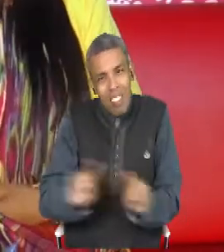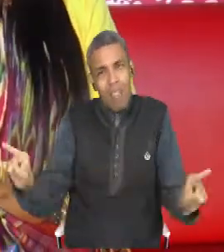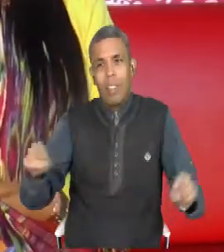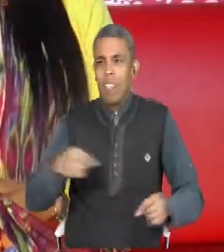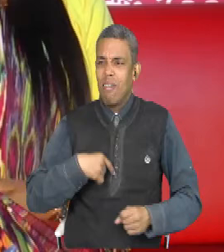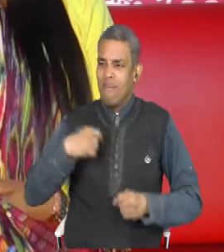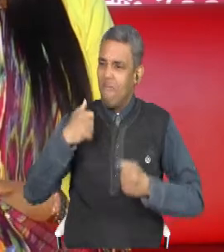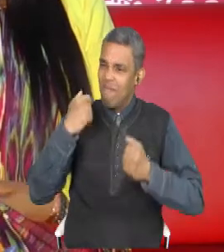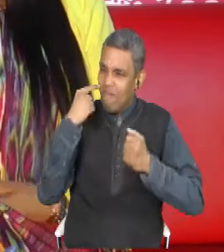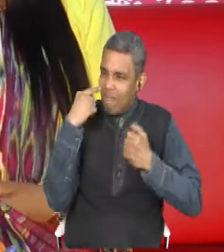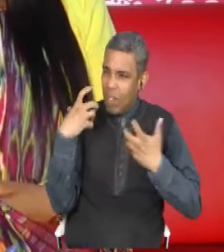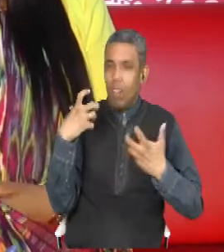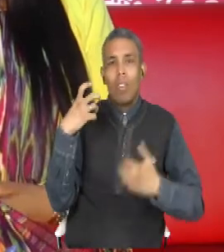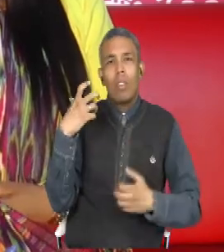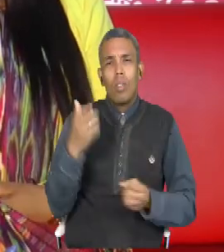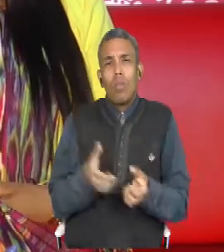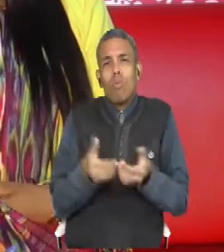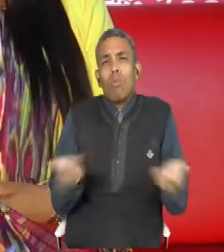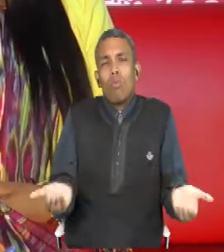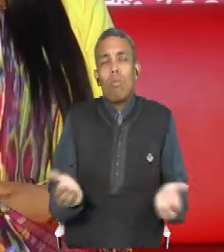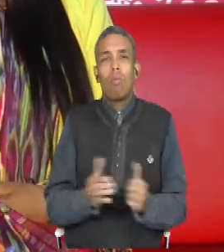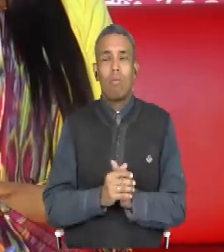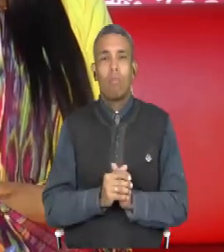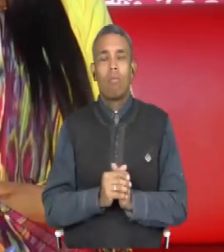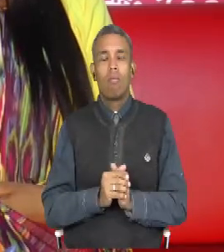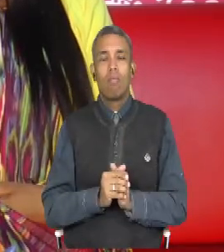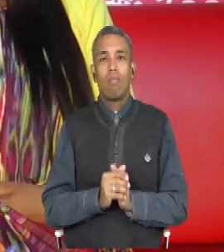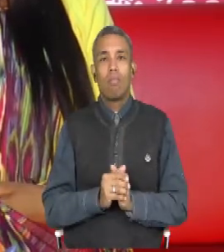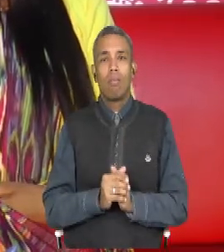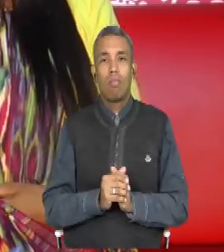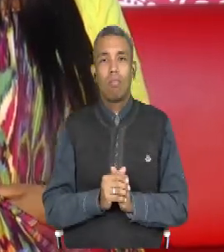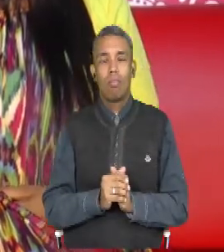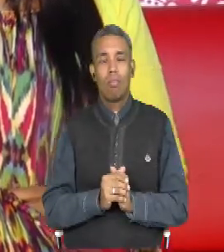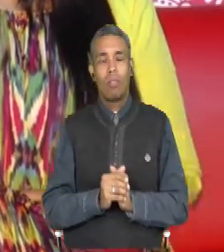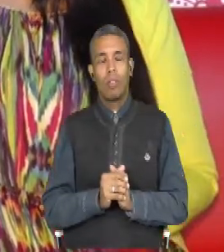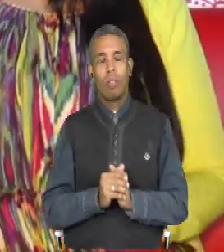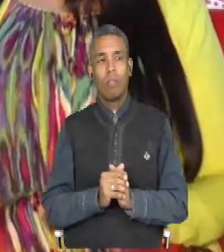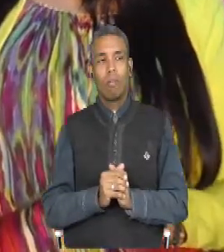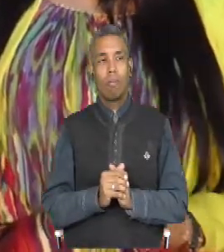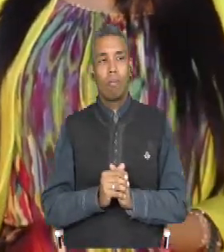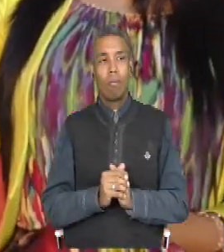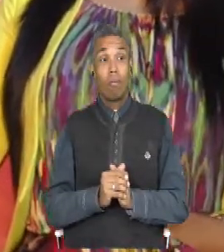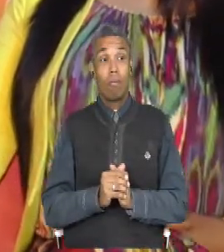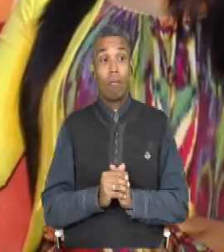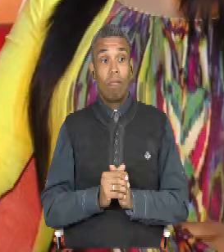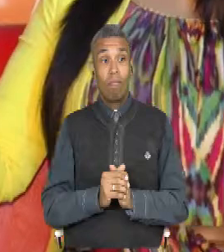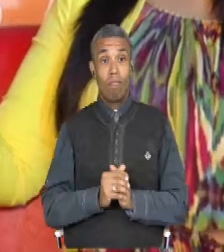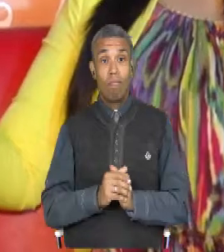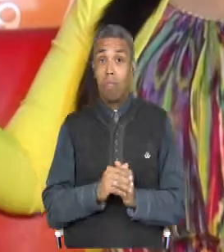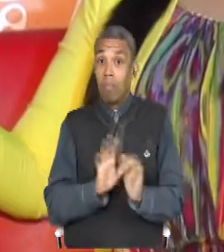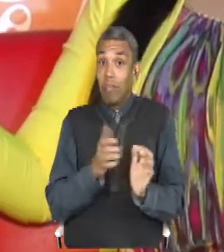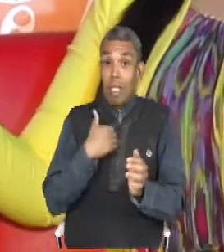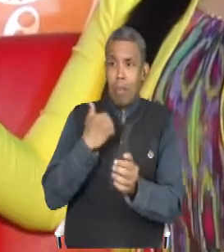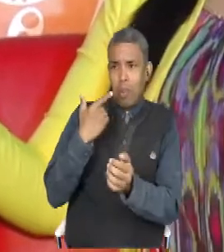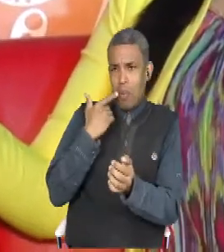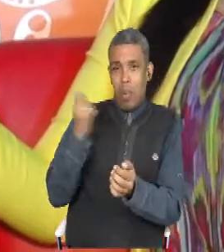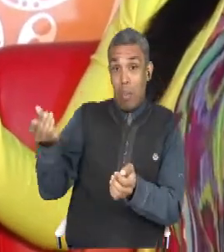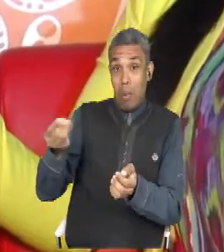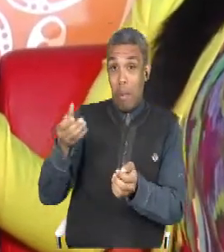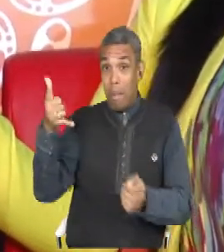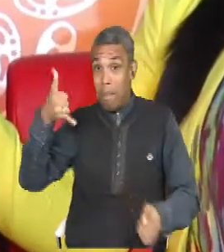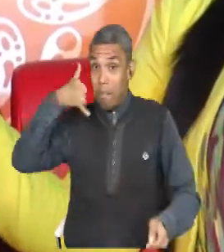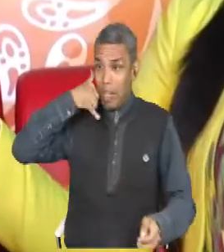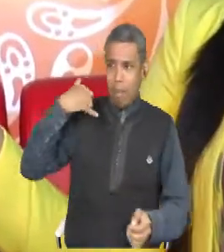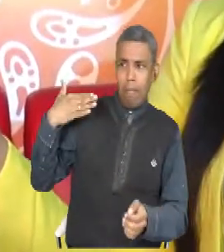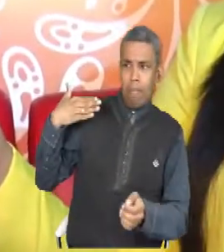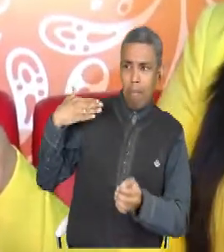Bueno, el plus, el más importante, es que realmente me pongo al alcance del cliente, ¿sí?